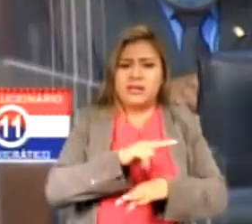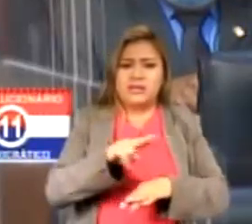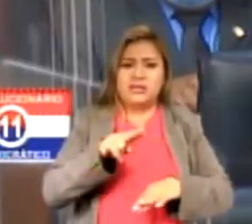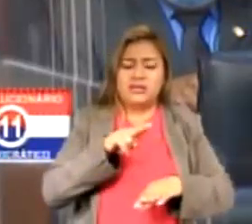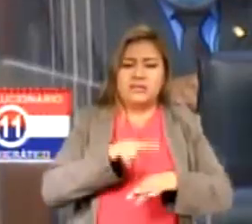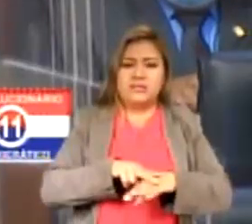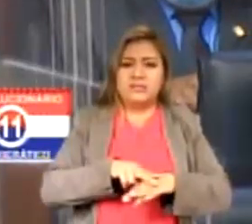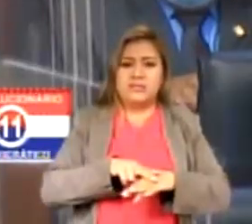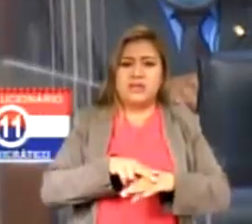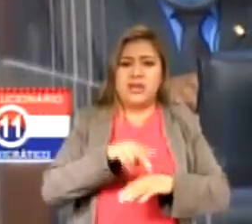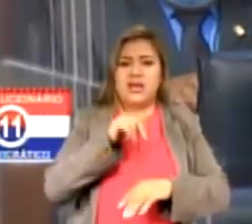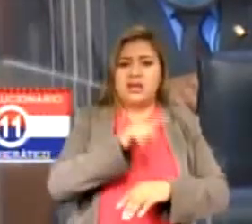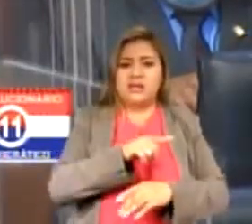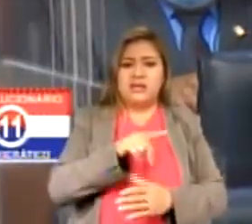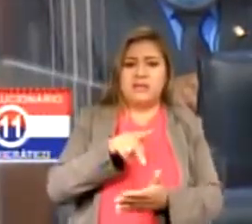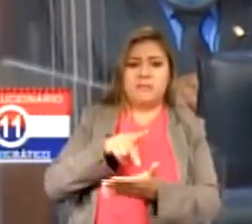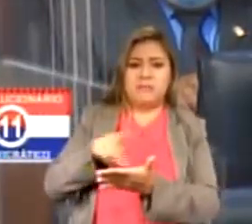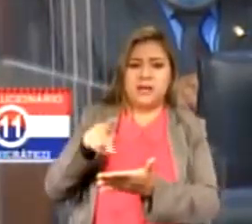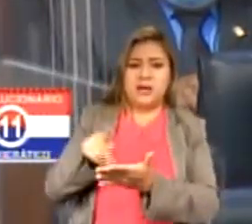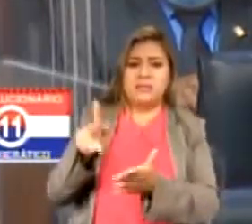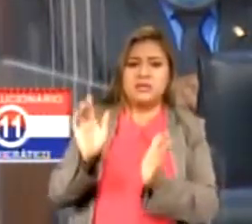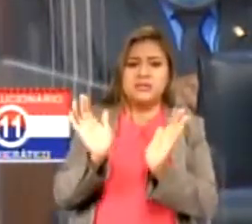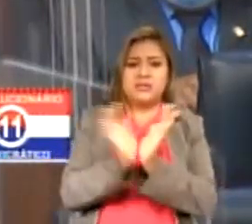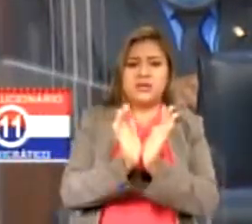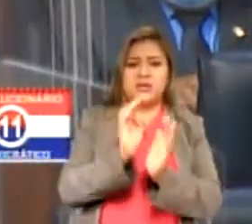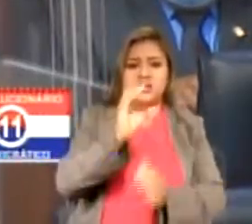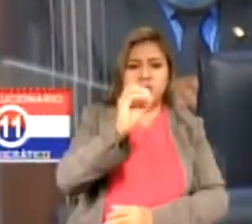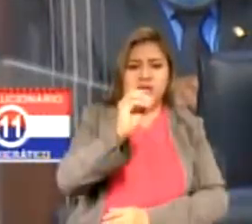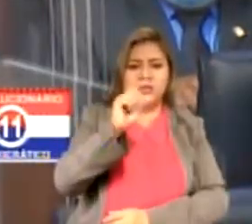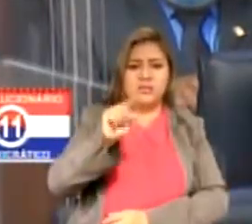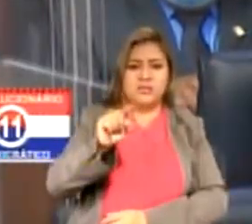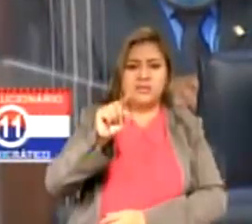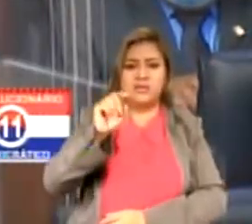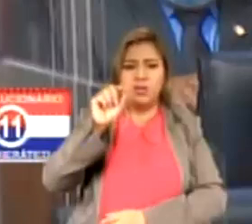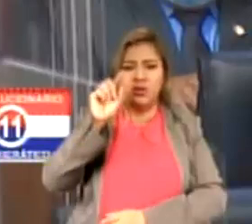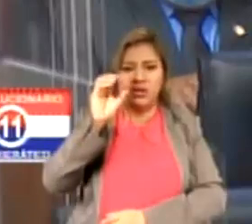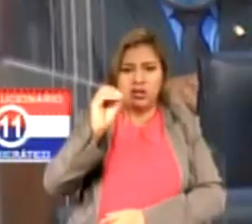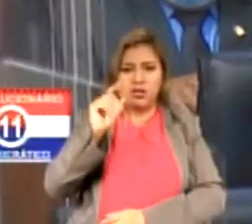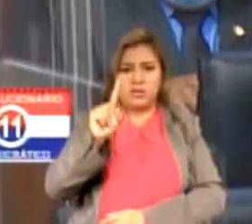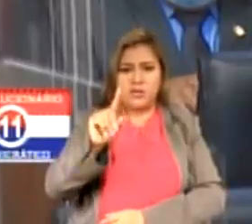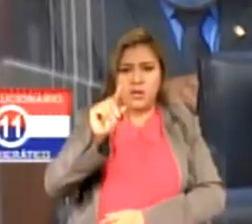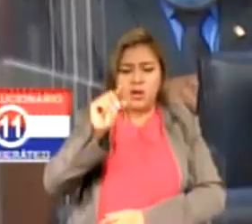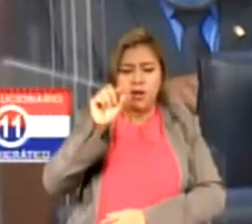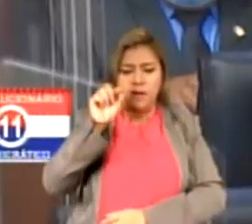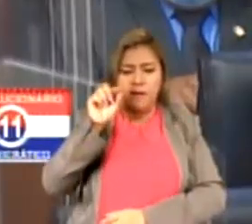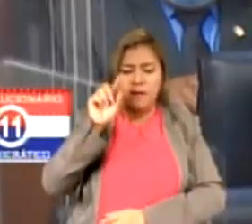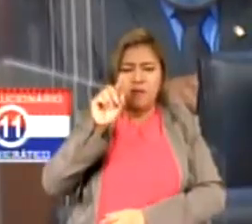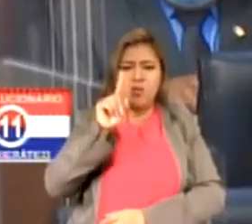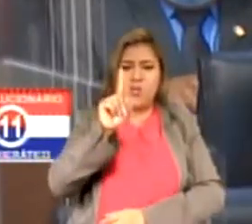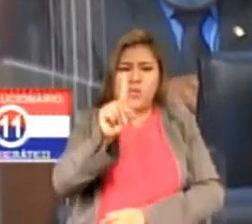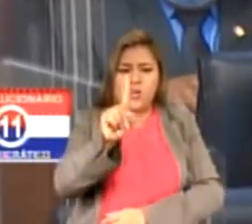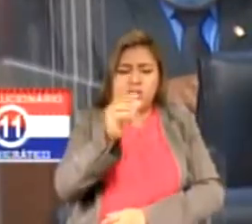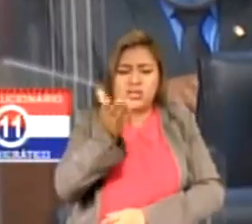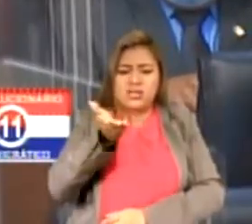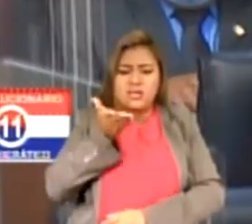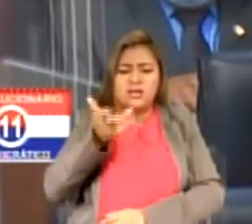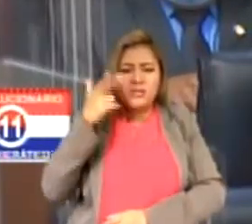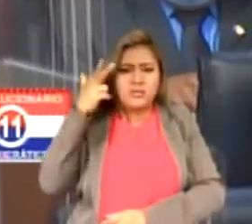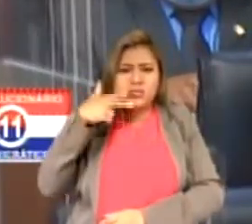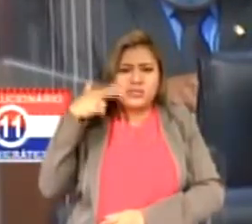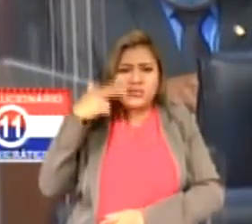le pagaba a la Caja del Seguro Social 0.01 punto, un centavo a los depósitos de